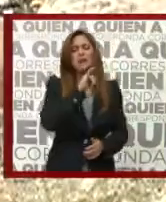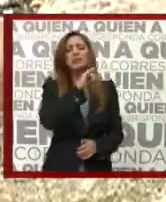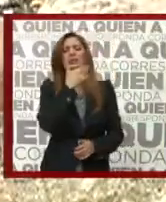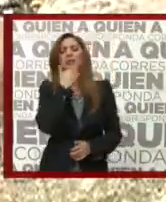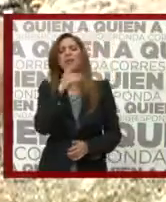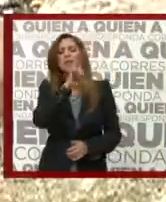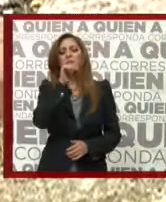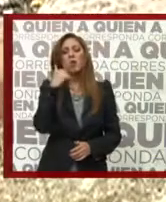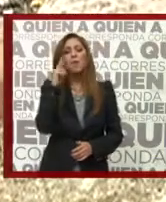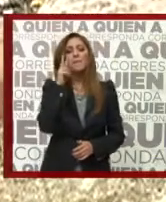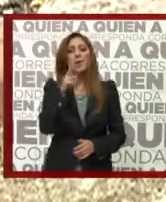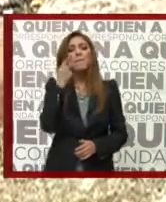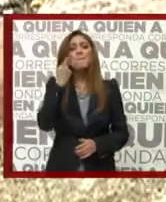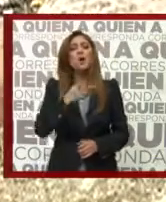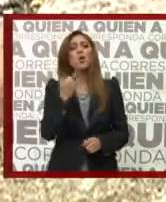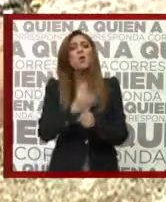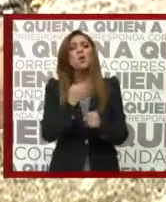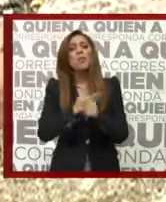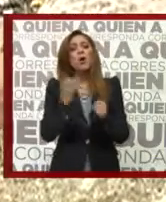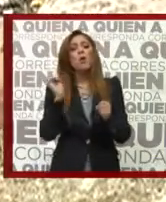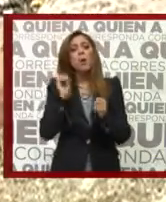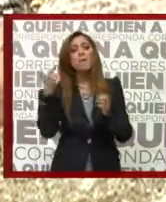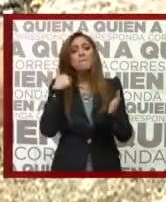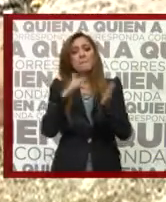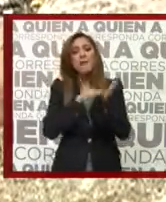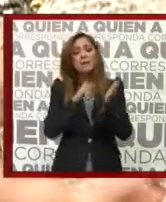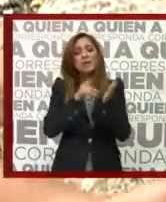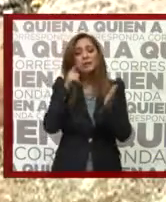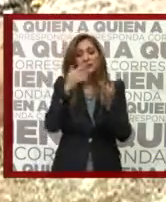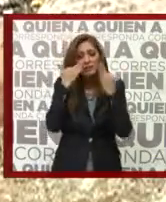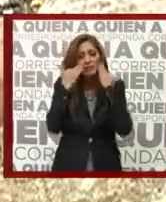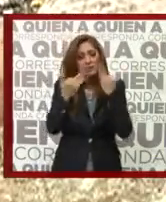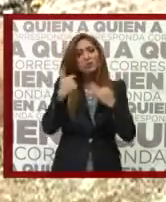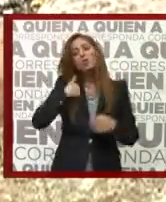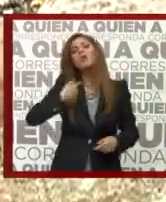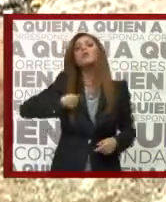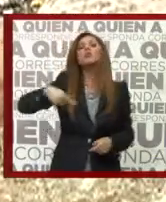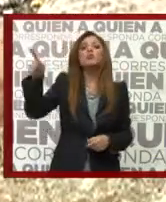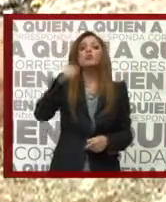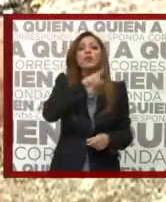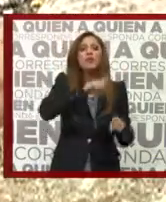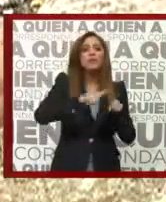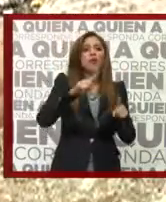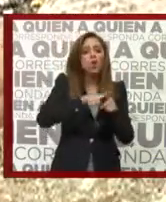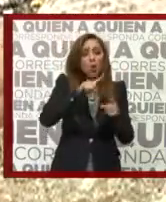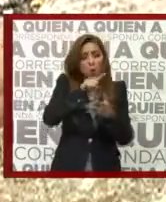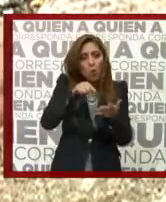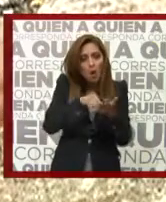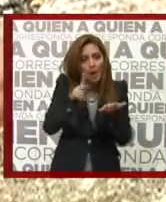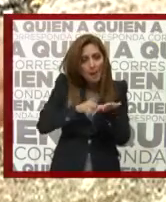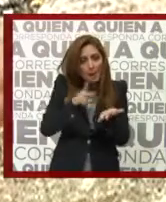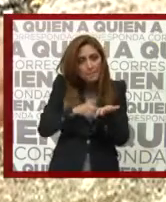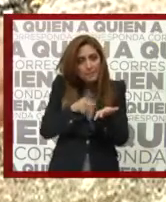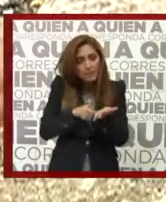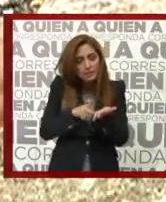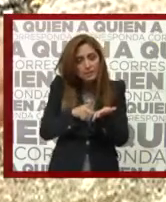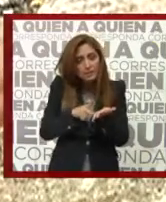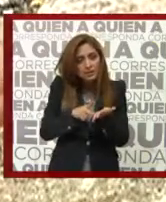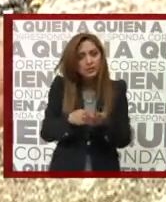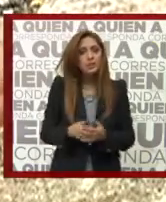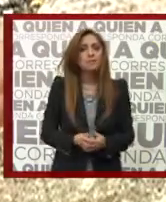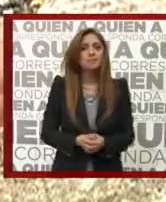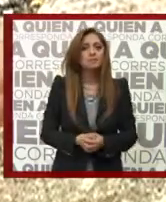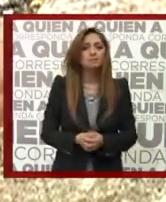Pero desafortunadamente, como no me he llevado un documento para justificar que he estado yendo varias veces, pues no hay ese apoyo